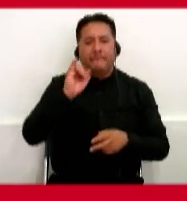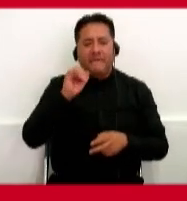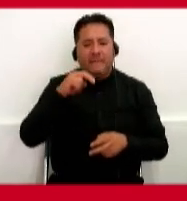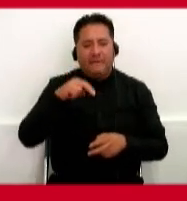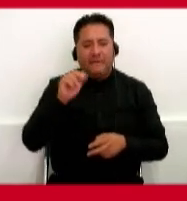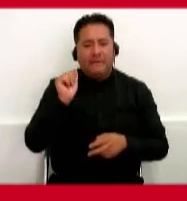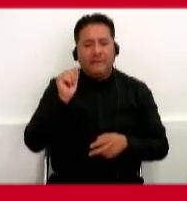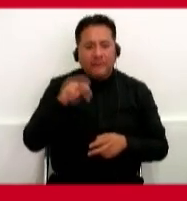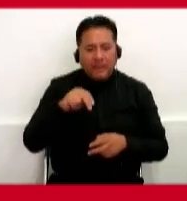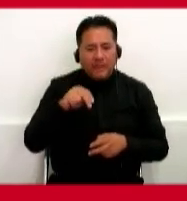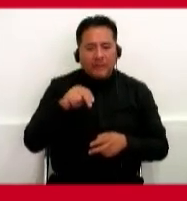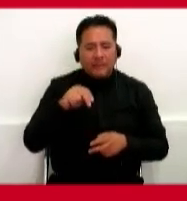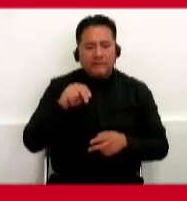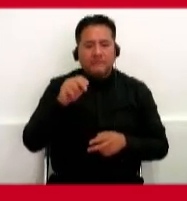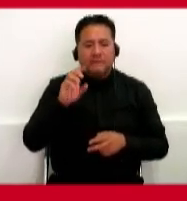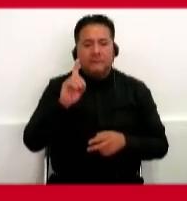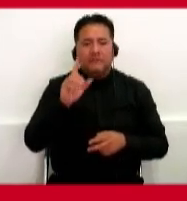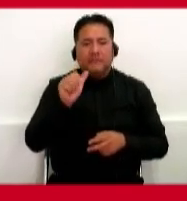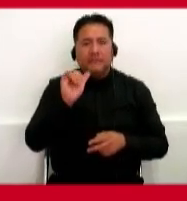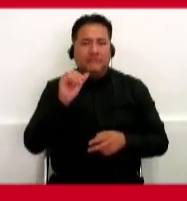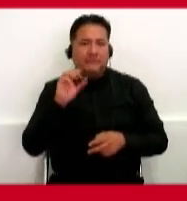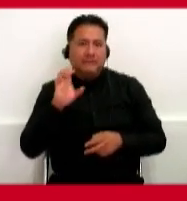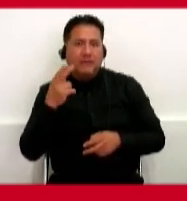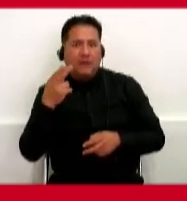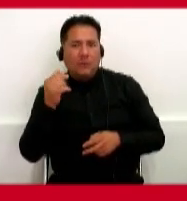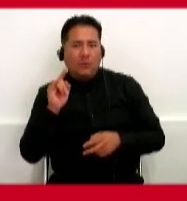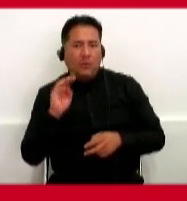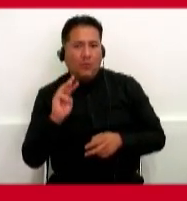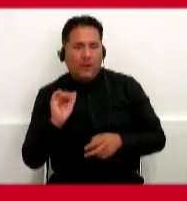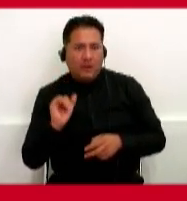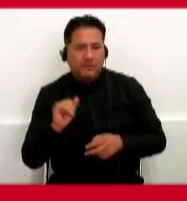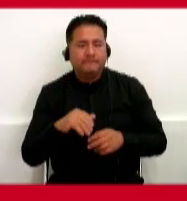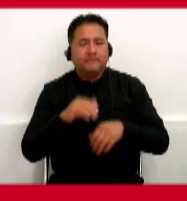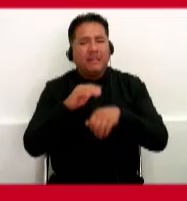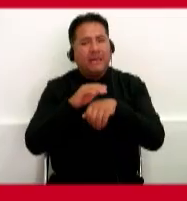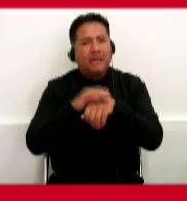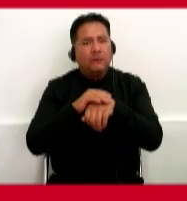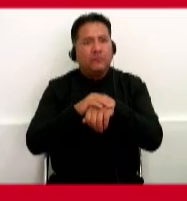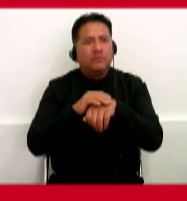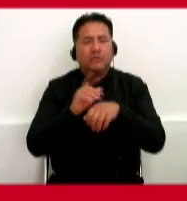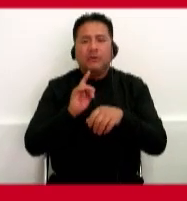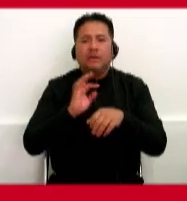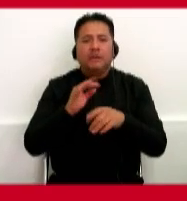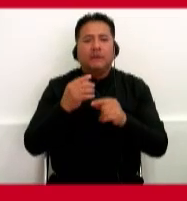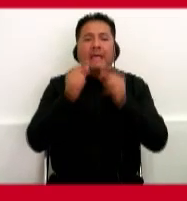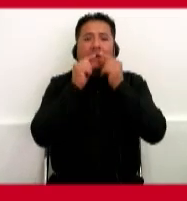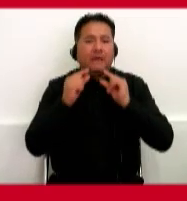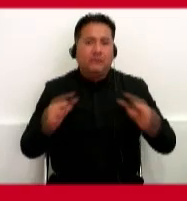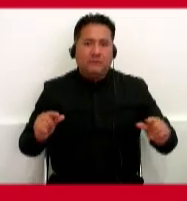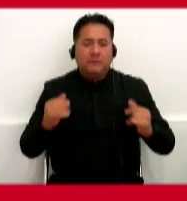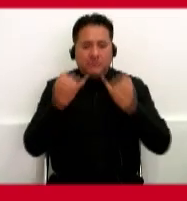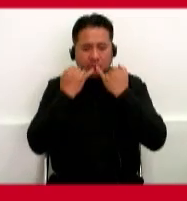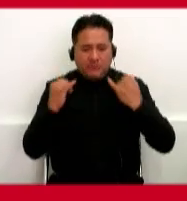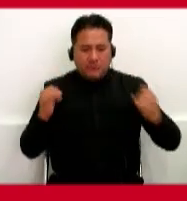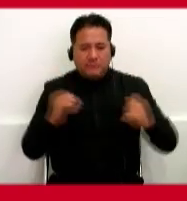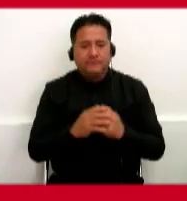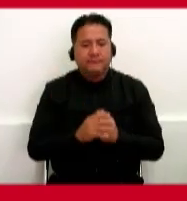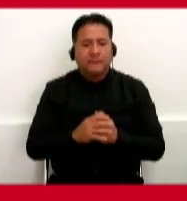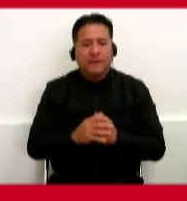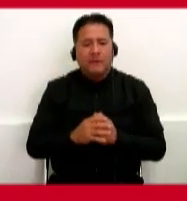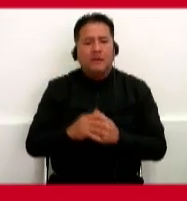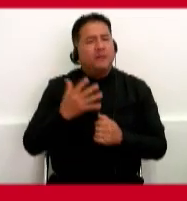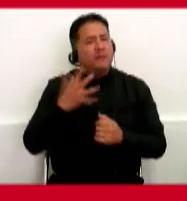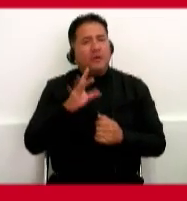de un contexto geológico y geomecánico bastante complejo. Actualmente, casi el 87% de nuestros